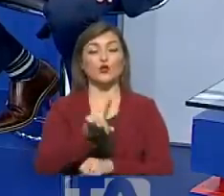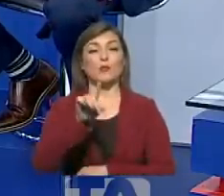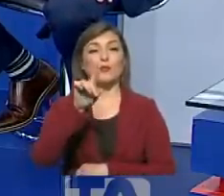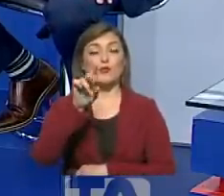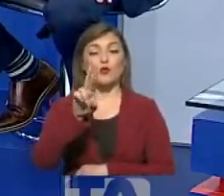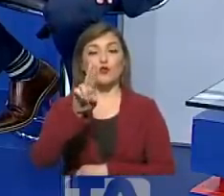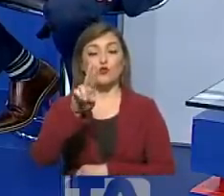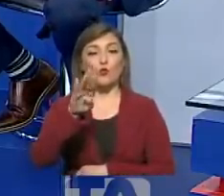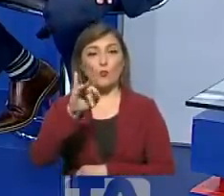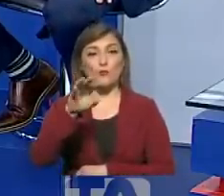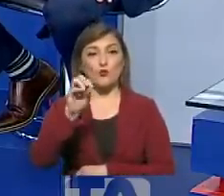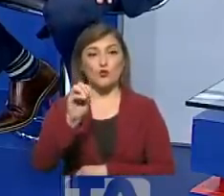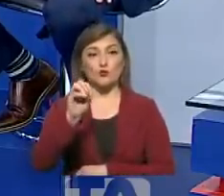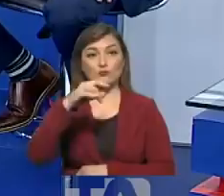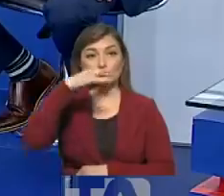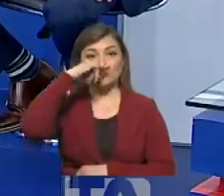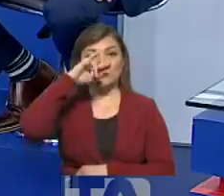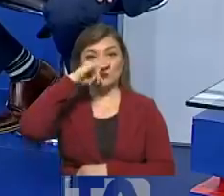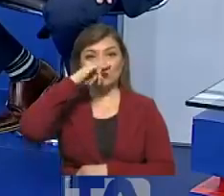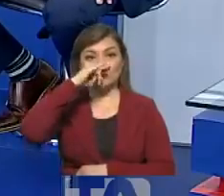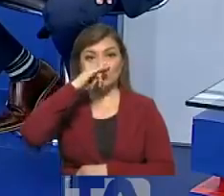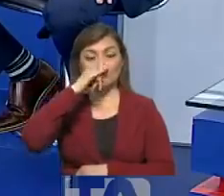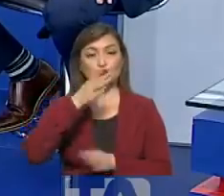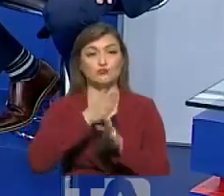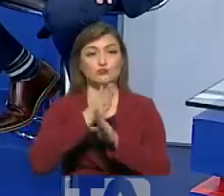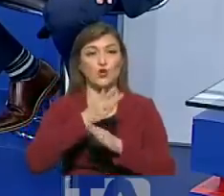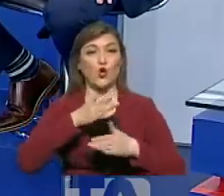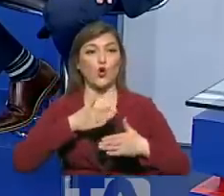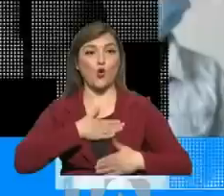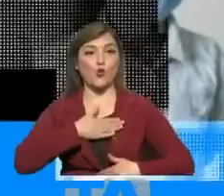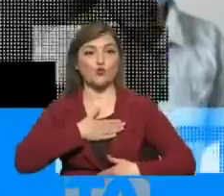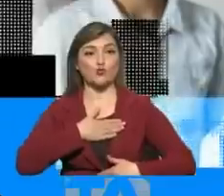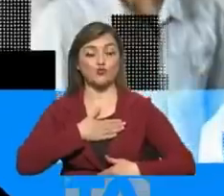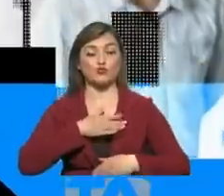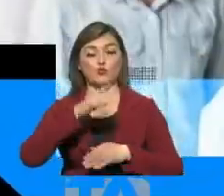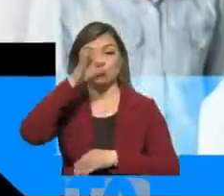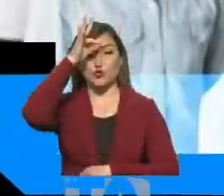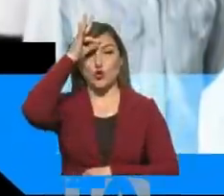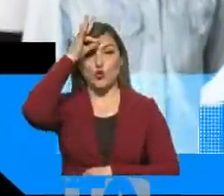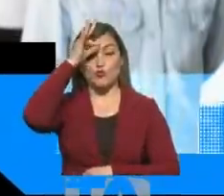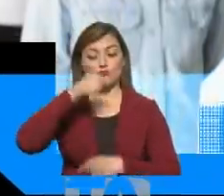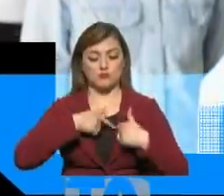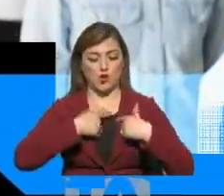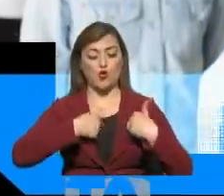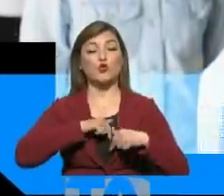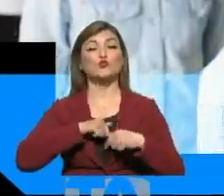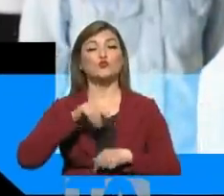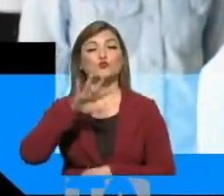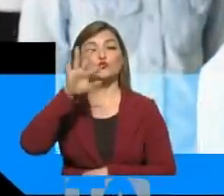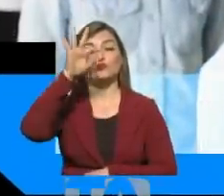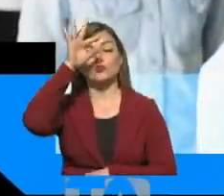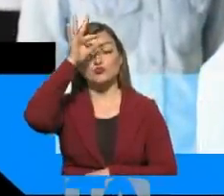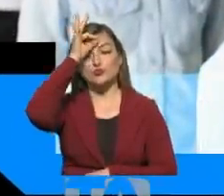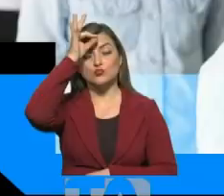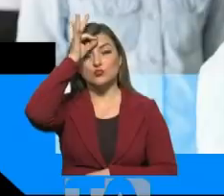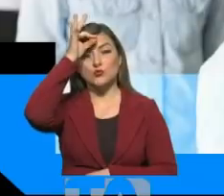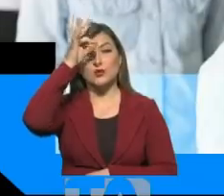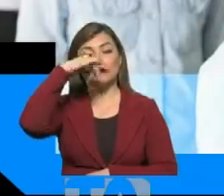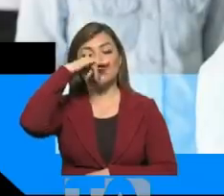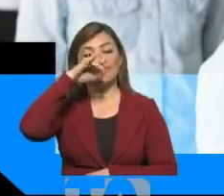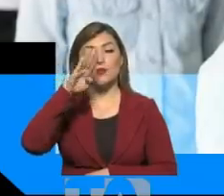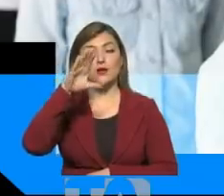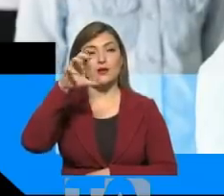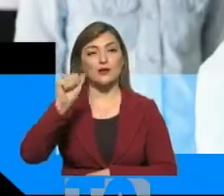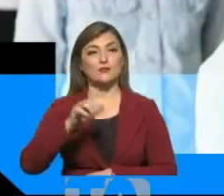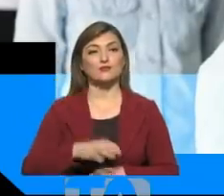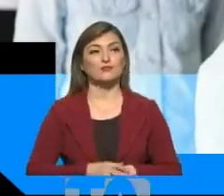Él es pediatra y pediatra cardiólogo del Hospital Vaca Ortiz. Doctor, bienvenido. ¿Cuáles son las diferencias en mortalidad hoy versus hace un año